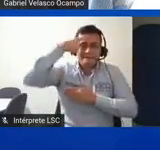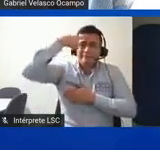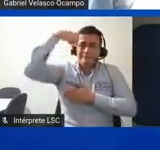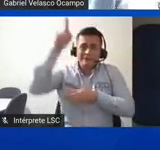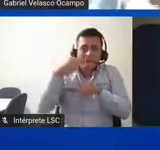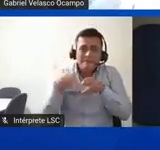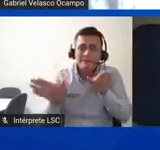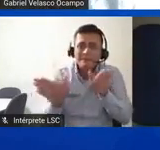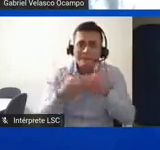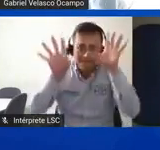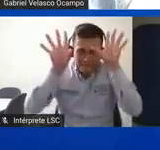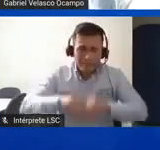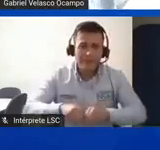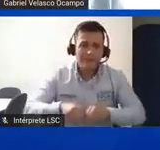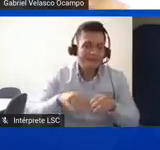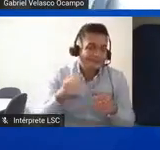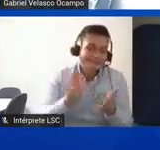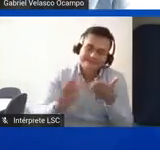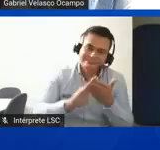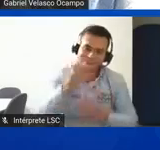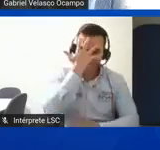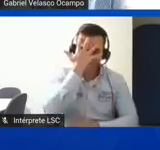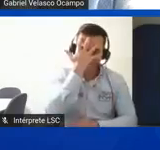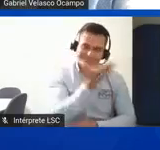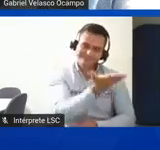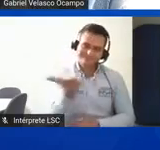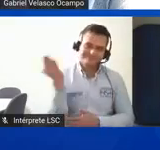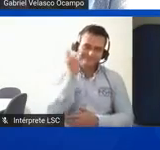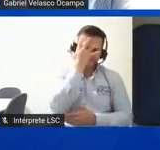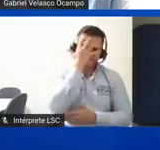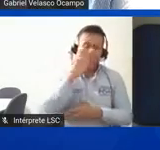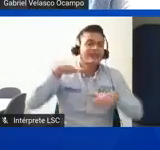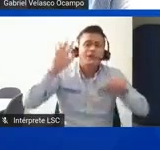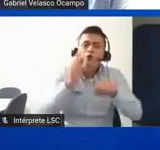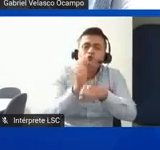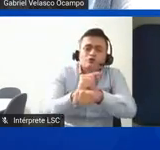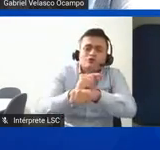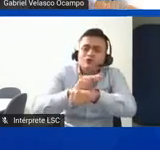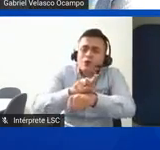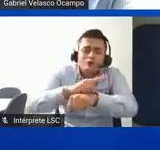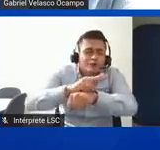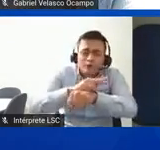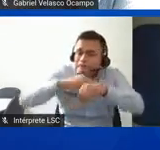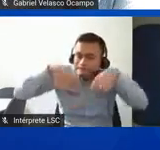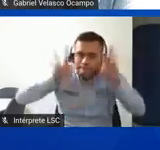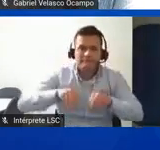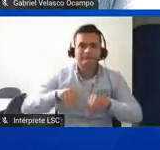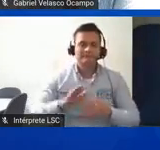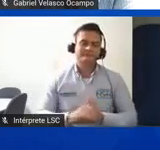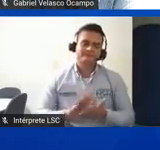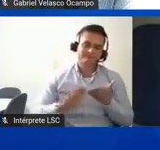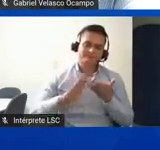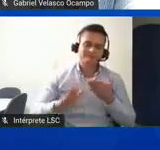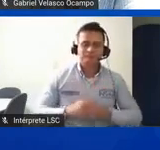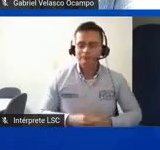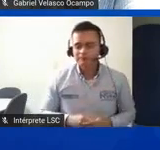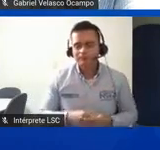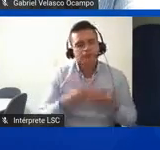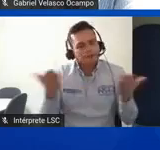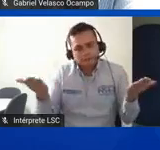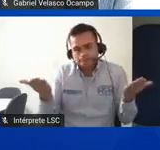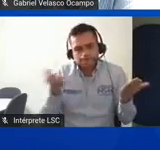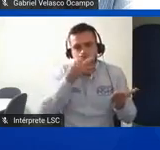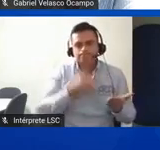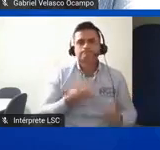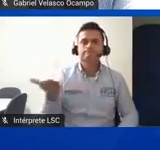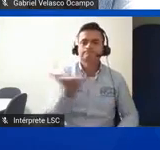final. ¿Qué pena con ustedes? No, fue un solo segundo. Pero no, muchísimas